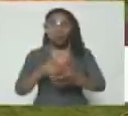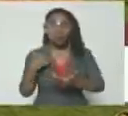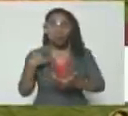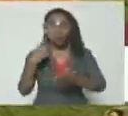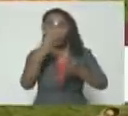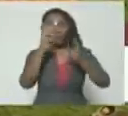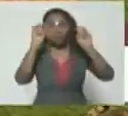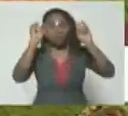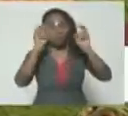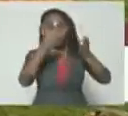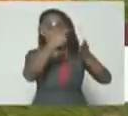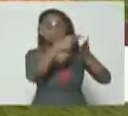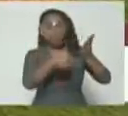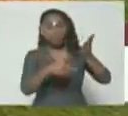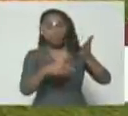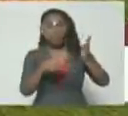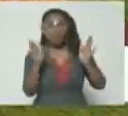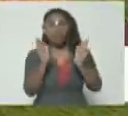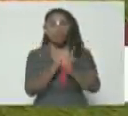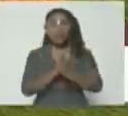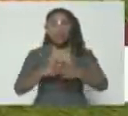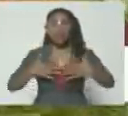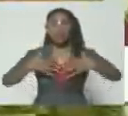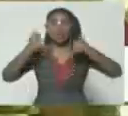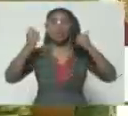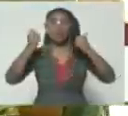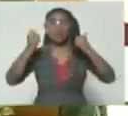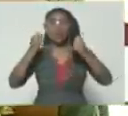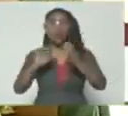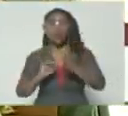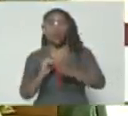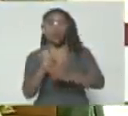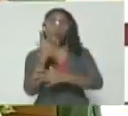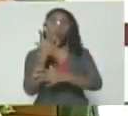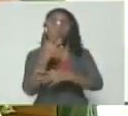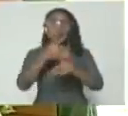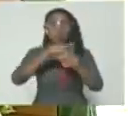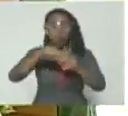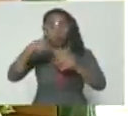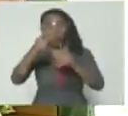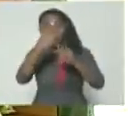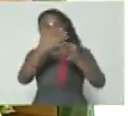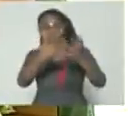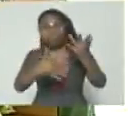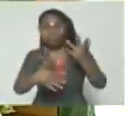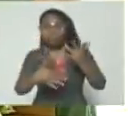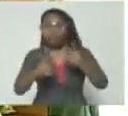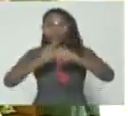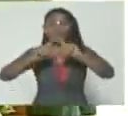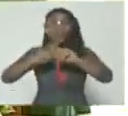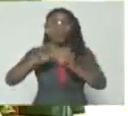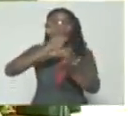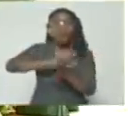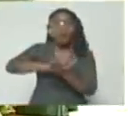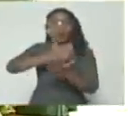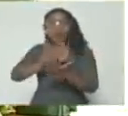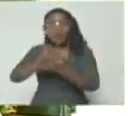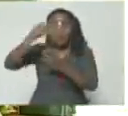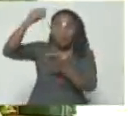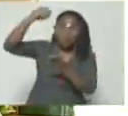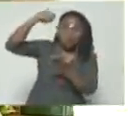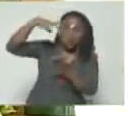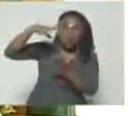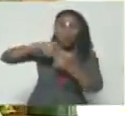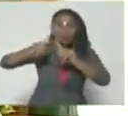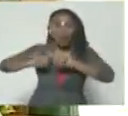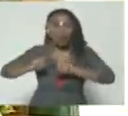Salvador, Flor de Arauca y Arauca. Cada uno tiene un nivel de tostado distinto, San Salvador